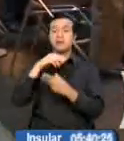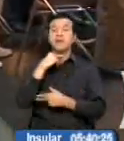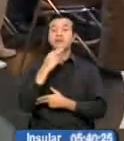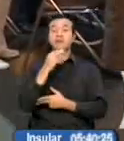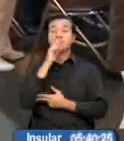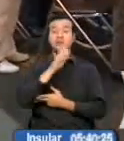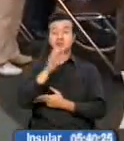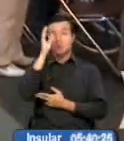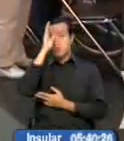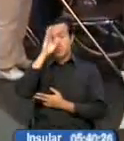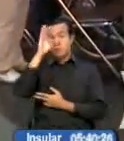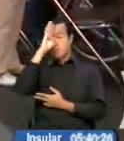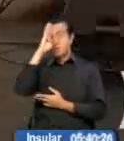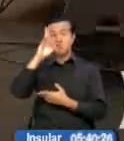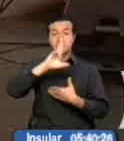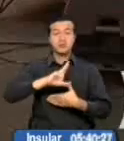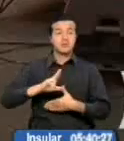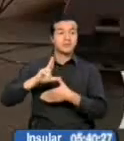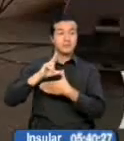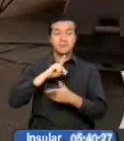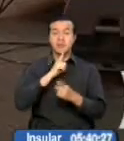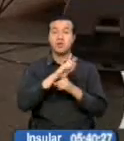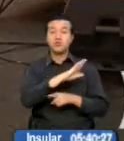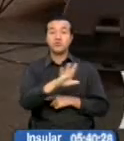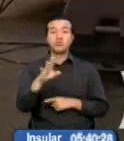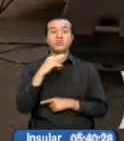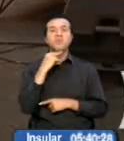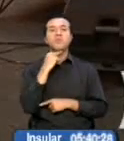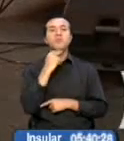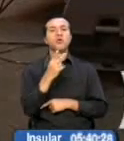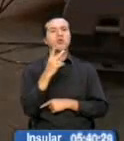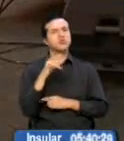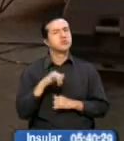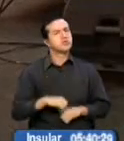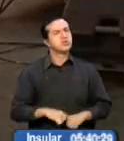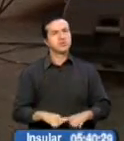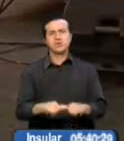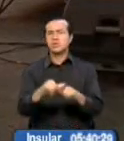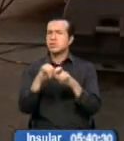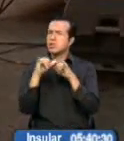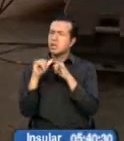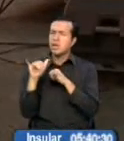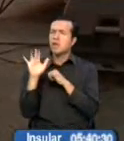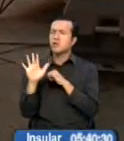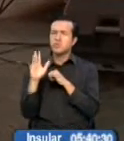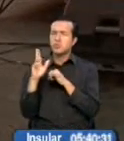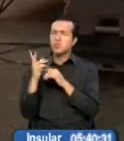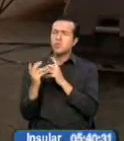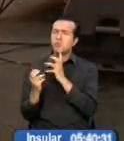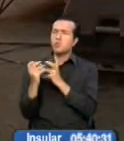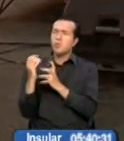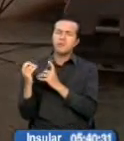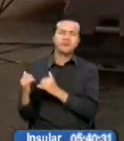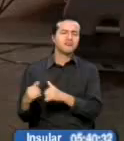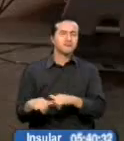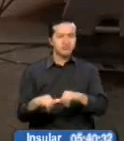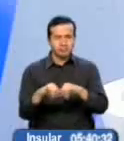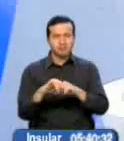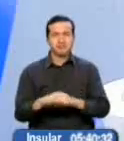artistas cubanos y latinoamericanos que con su voz mantienen viva la llama eterna de Fidel. Sofía Montoya, Ecuador